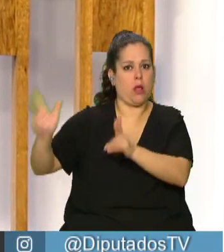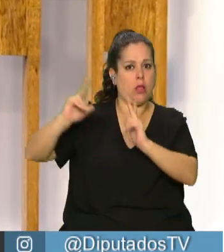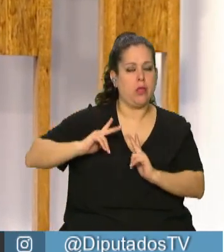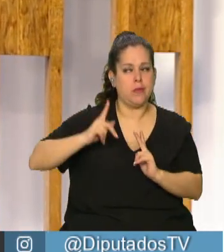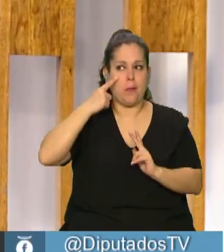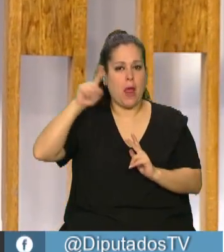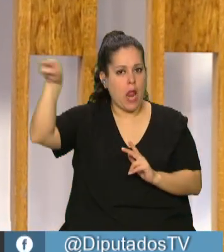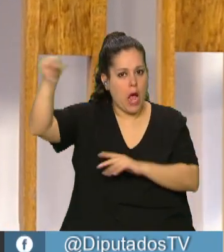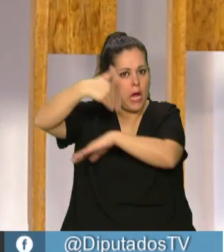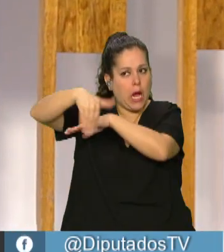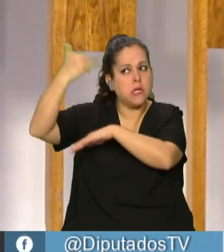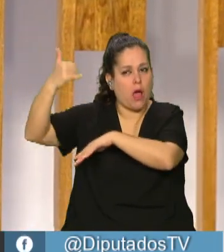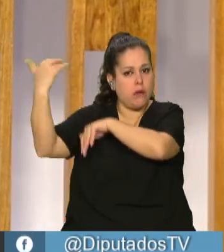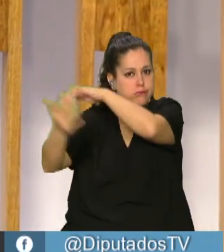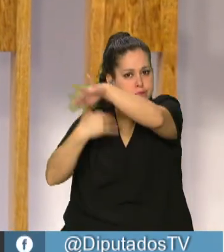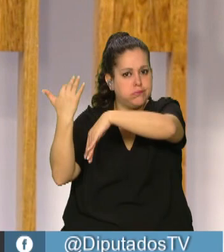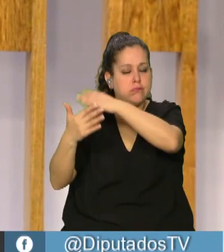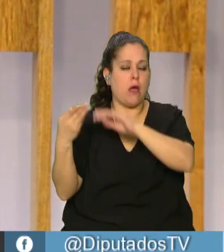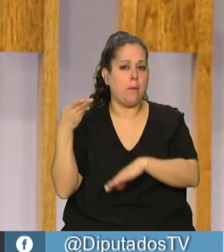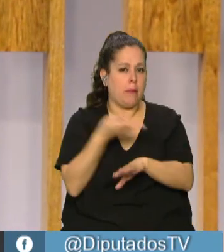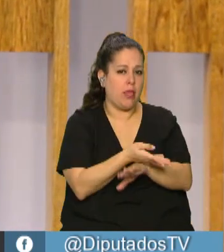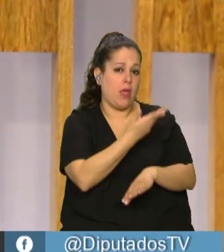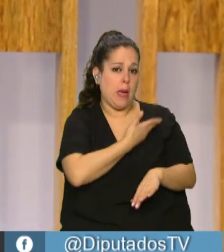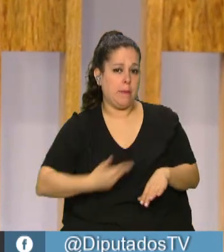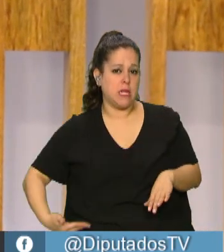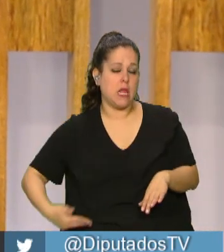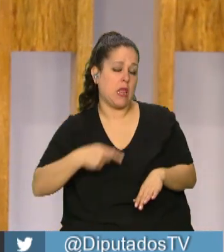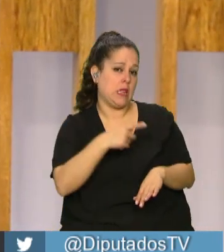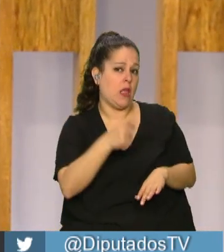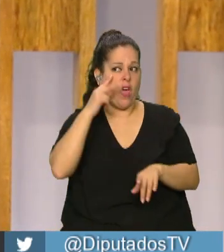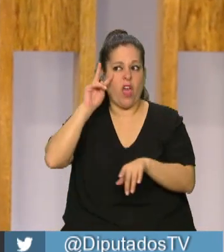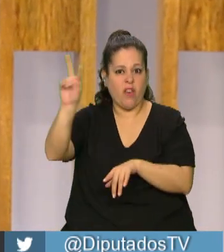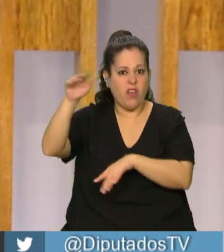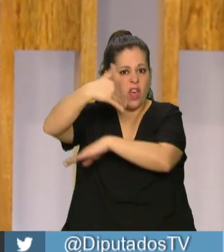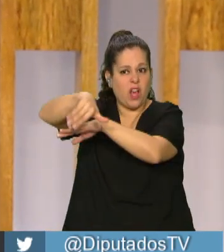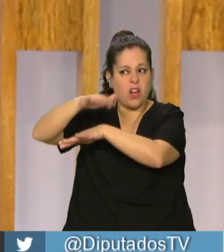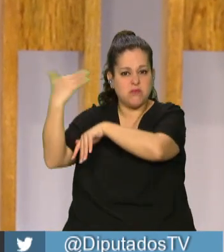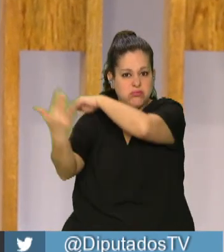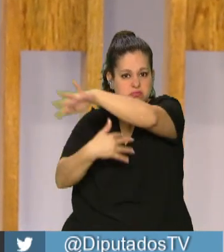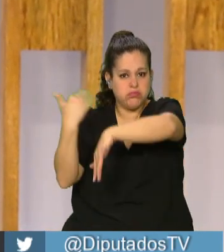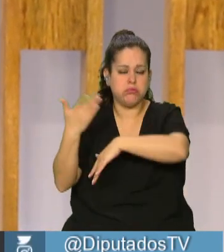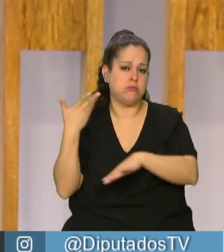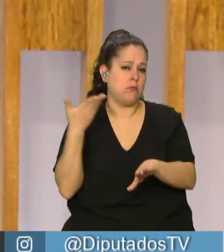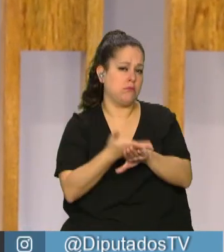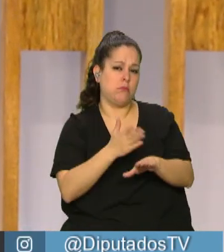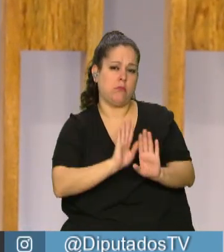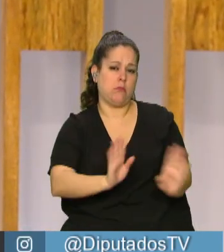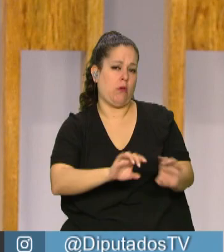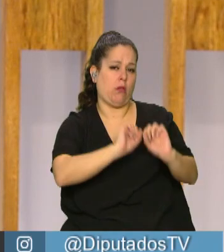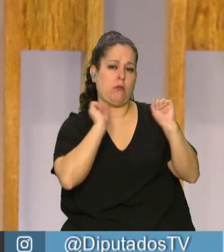pasando y le pedían al presidente, bueno, que viendo la situación que había en la calle, que se cortara,